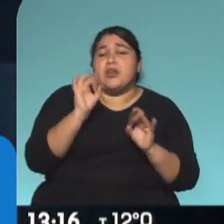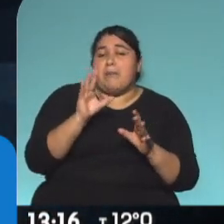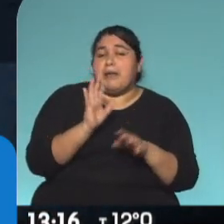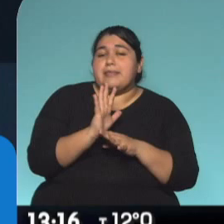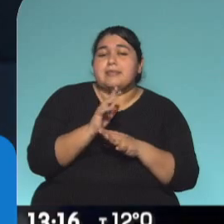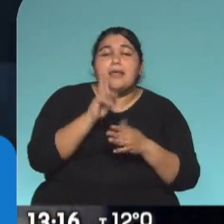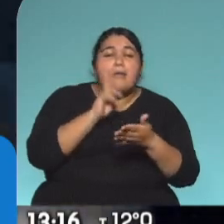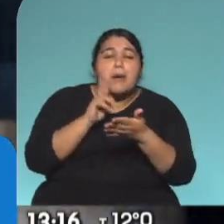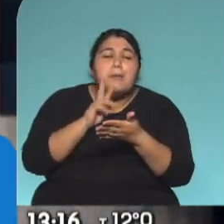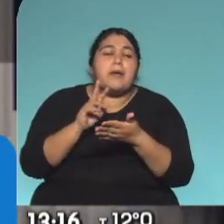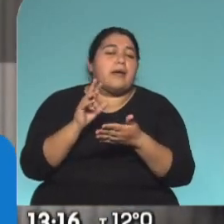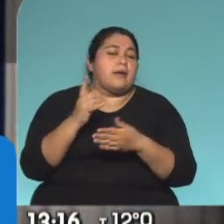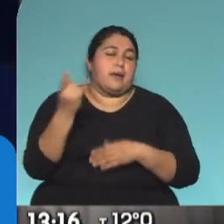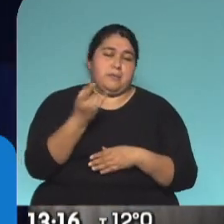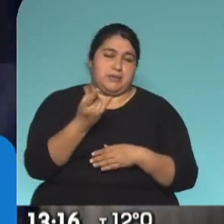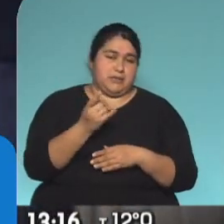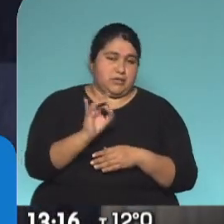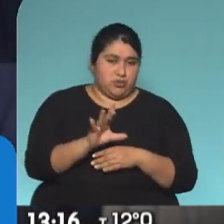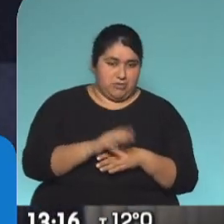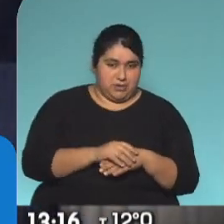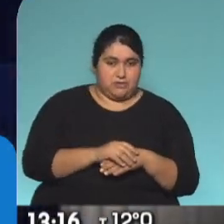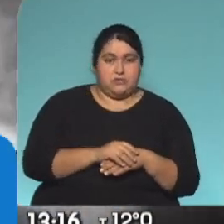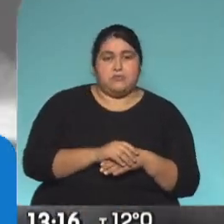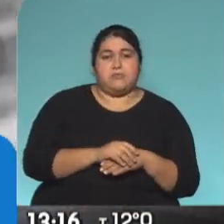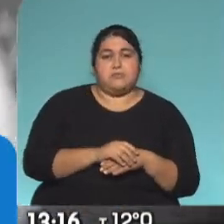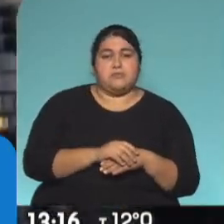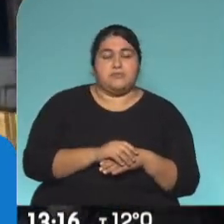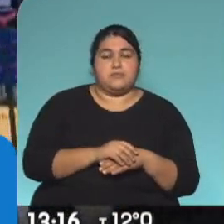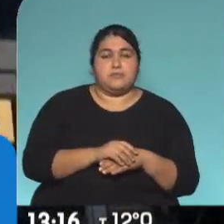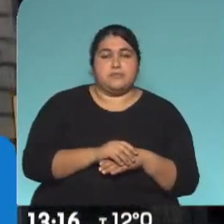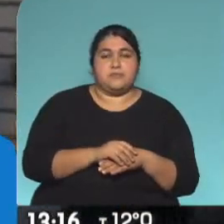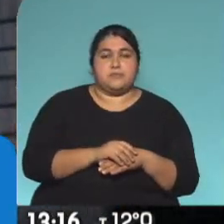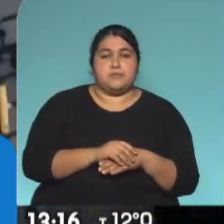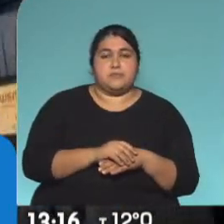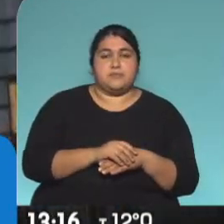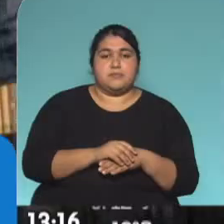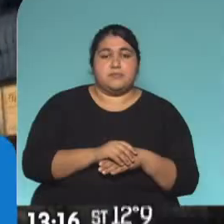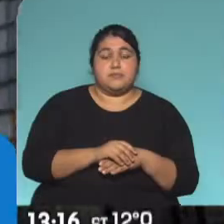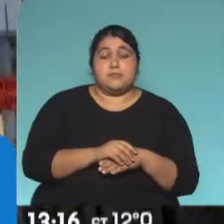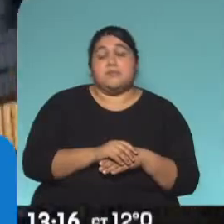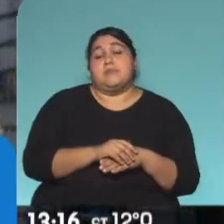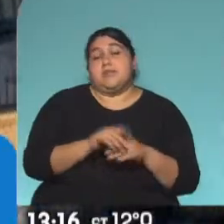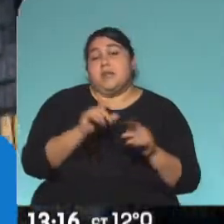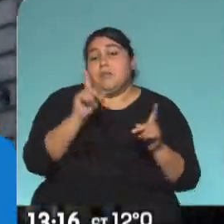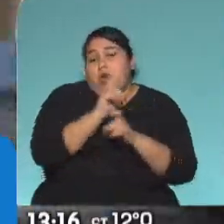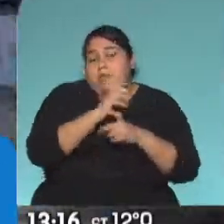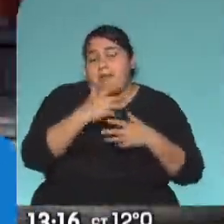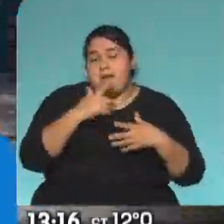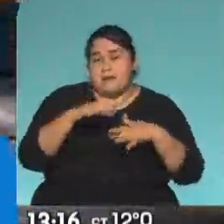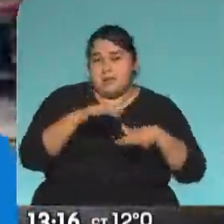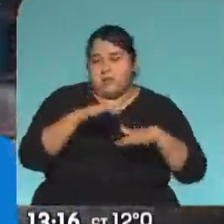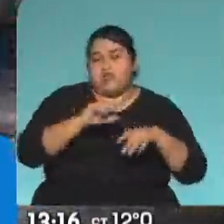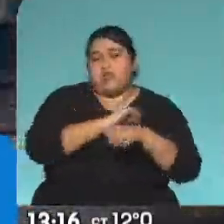the stories that I read are so fake, they're so phony. En plena recesión histórica por la pandemia,